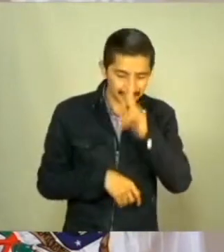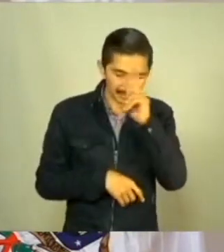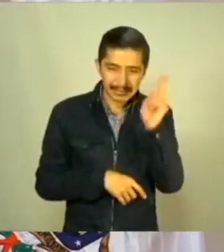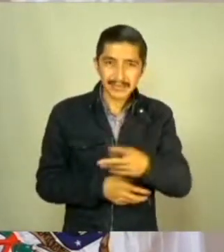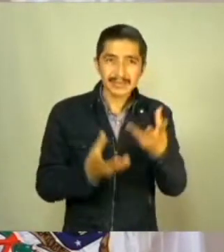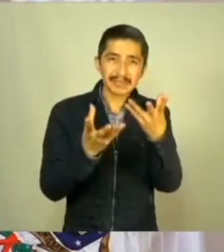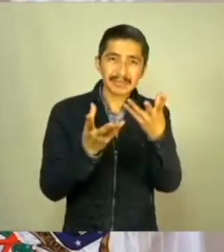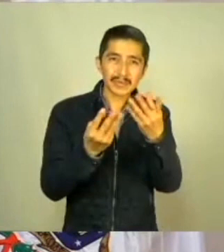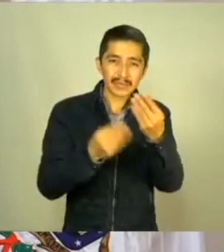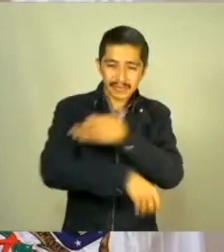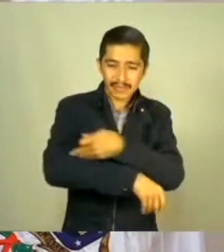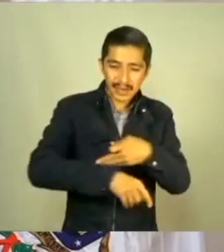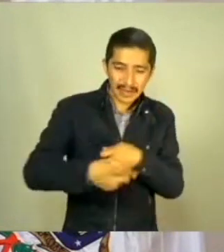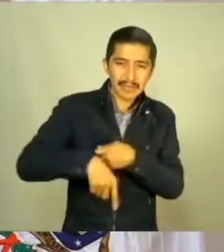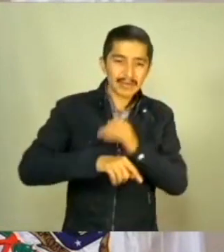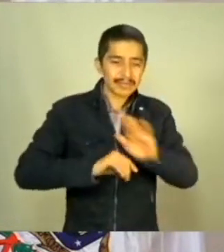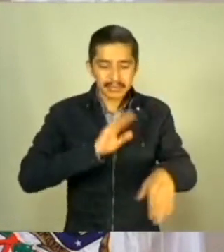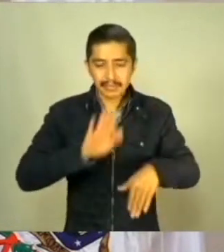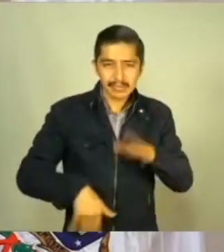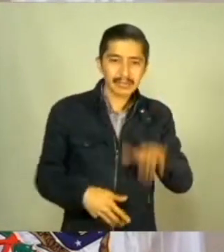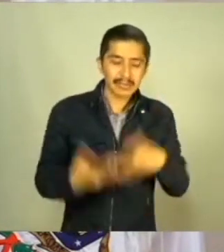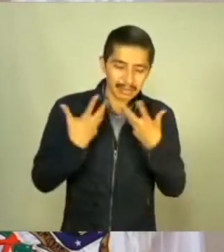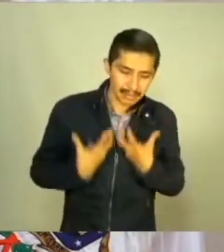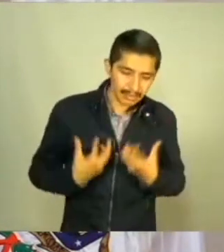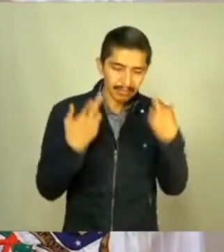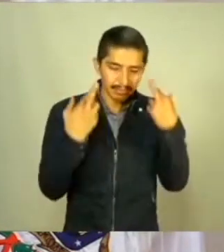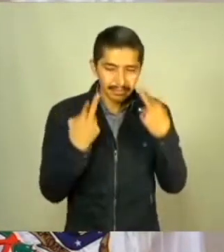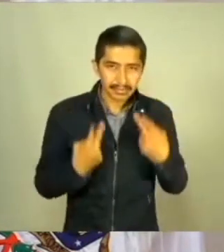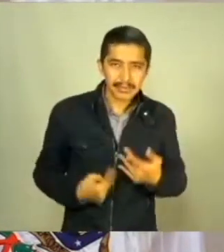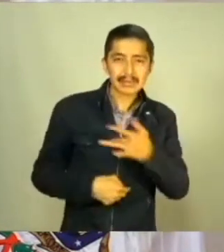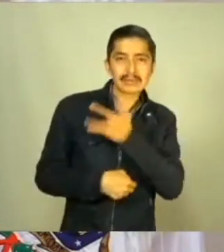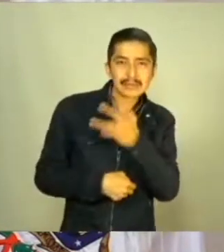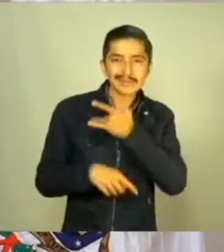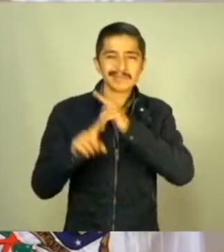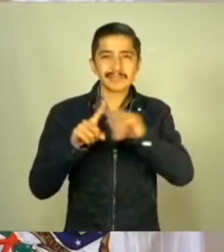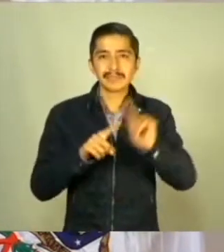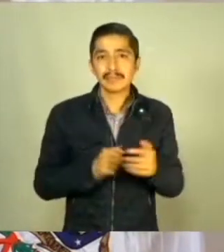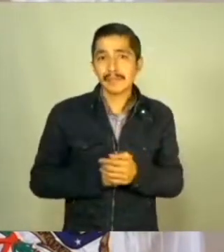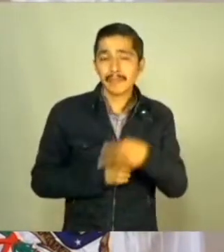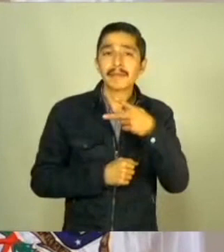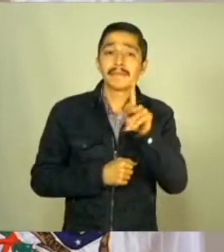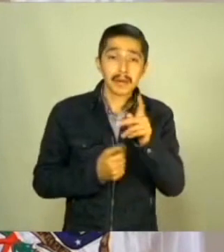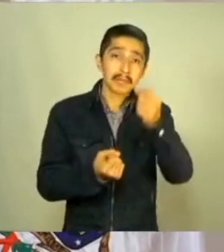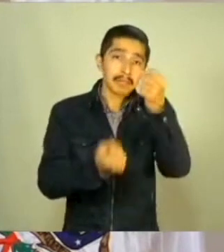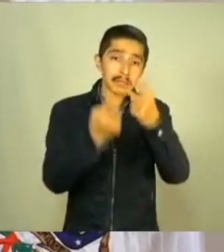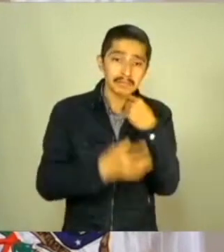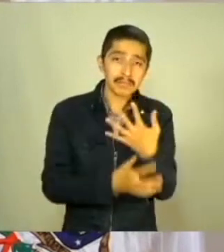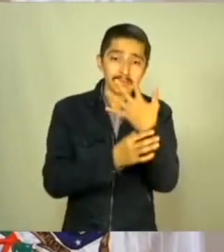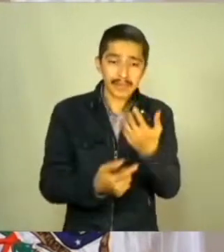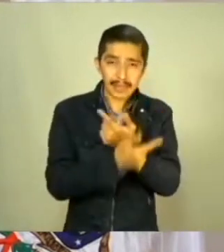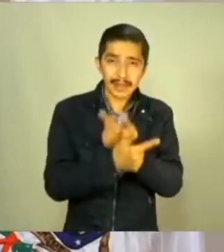miles de familias desintegradas enlutadas familias rotas pero todavía hay quienes dicen que la libertad